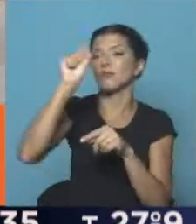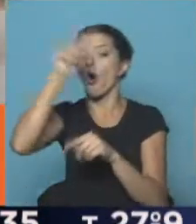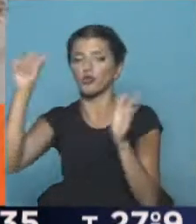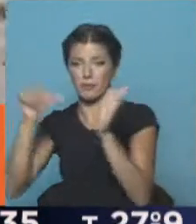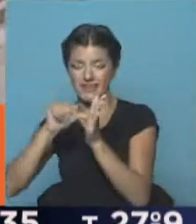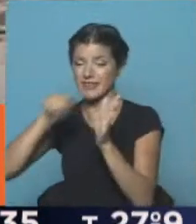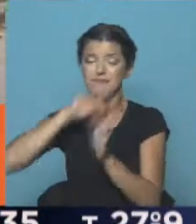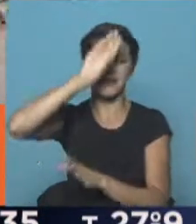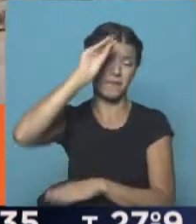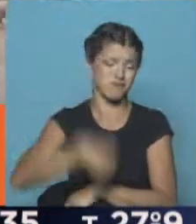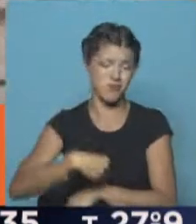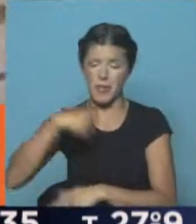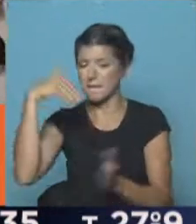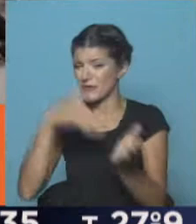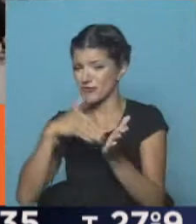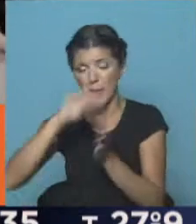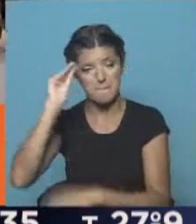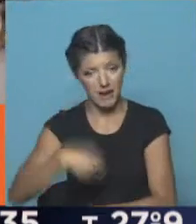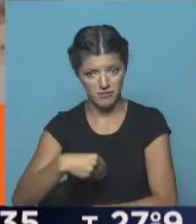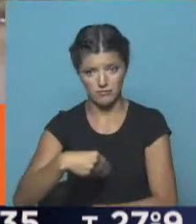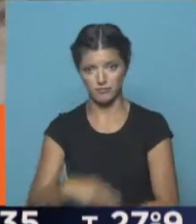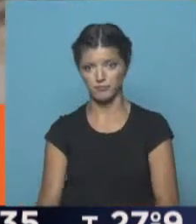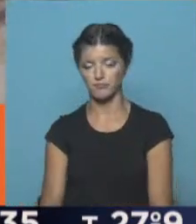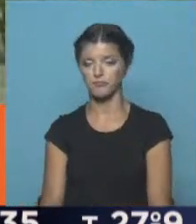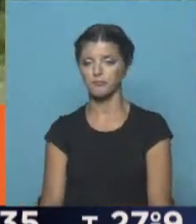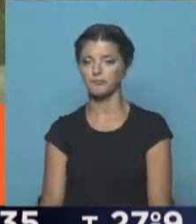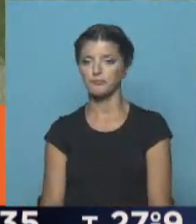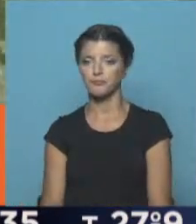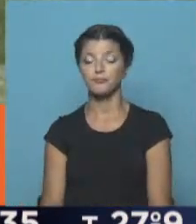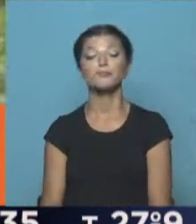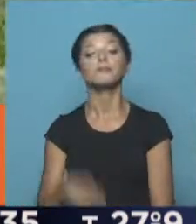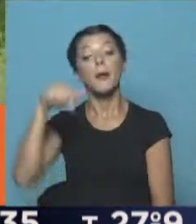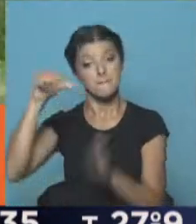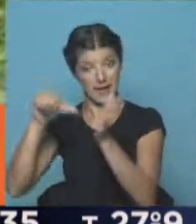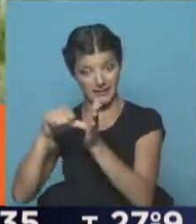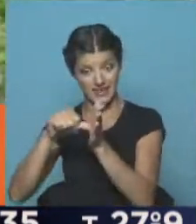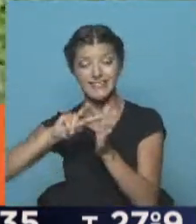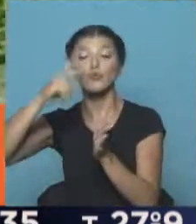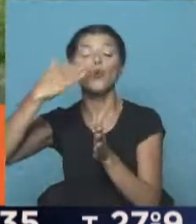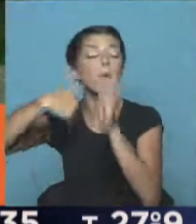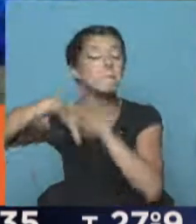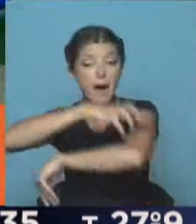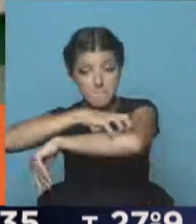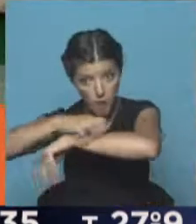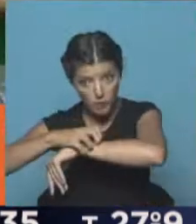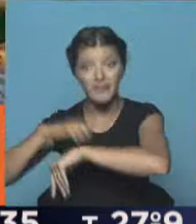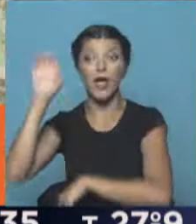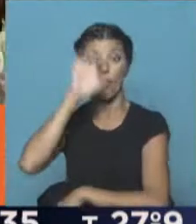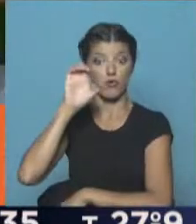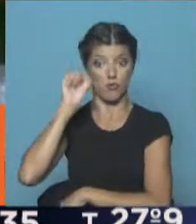pérdidas millonarias rumanía es el segundo país más pobre de la unión europea